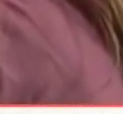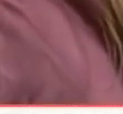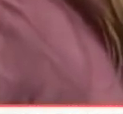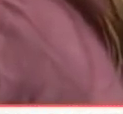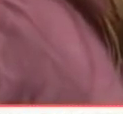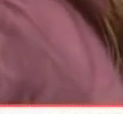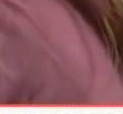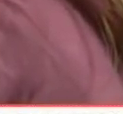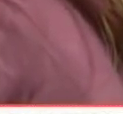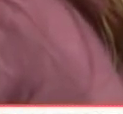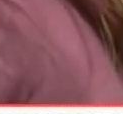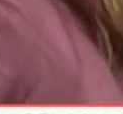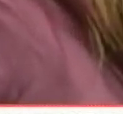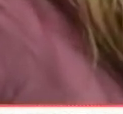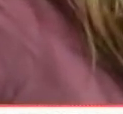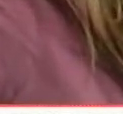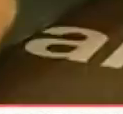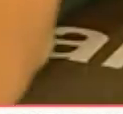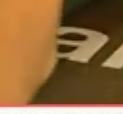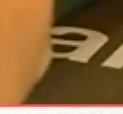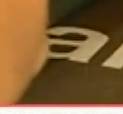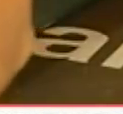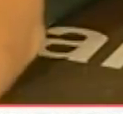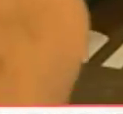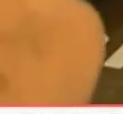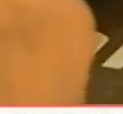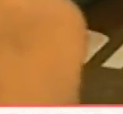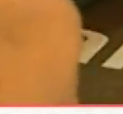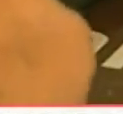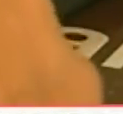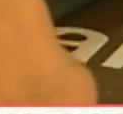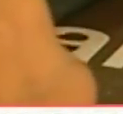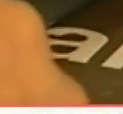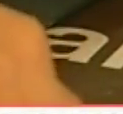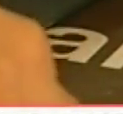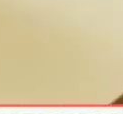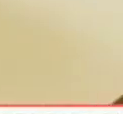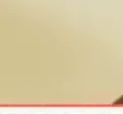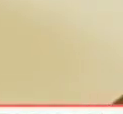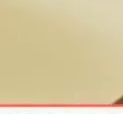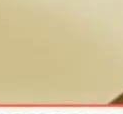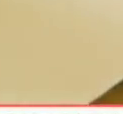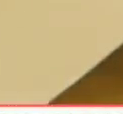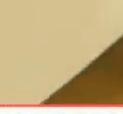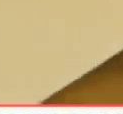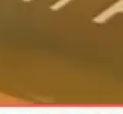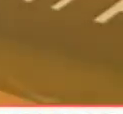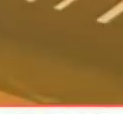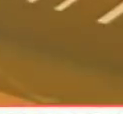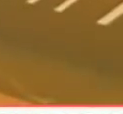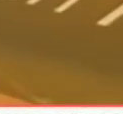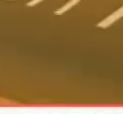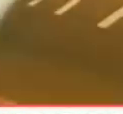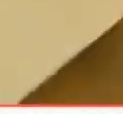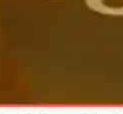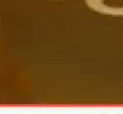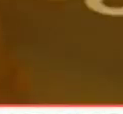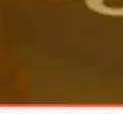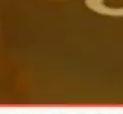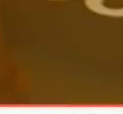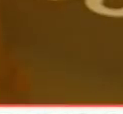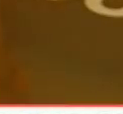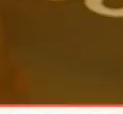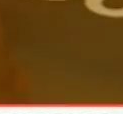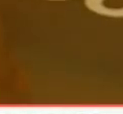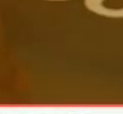financieros, establecemos pago clave persona, pago clave comercio, abrimos las cuentas de las personas jurídicas,